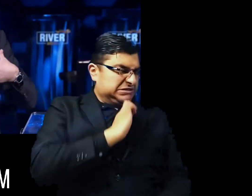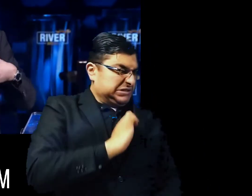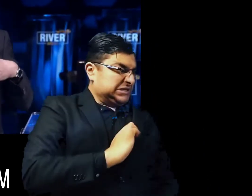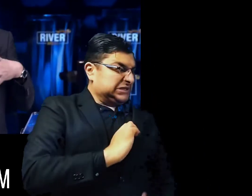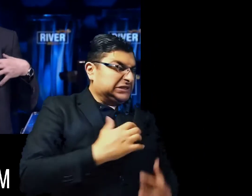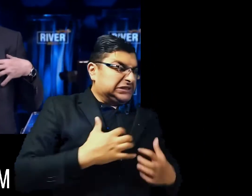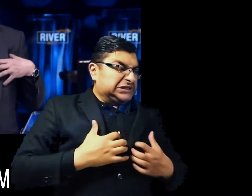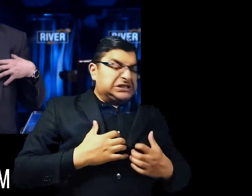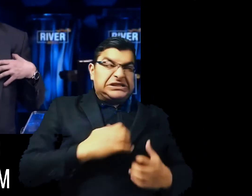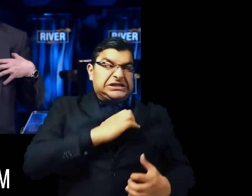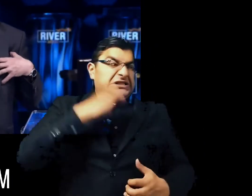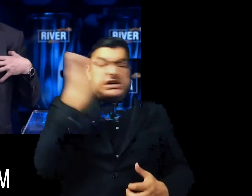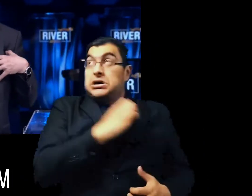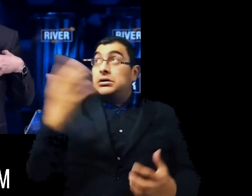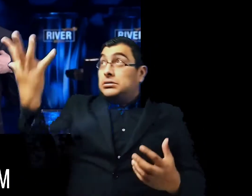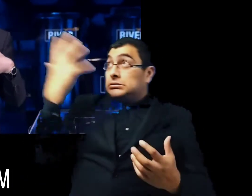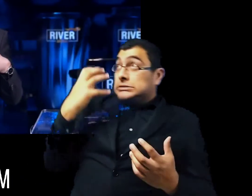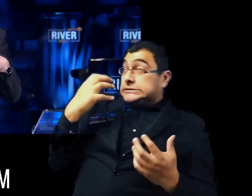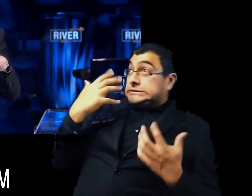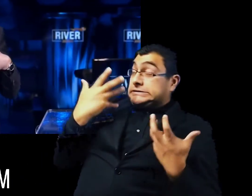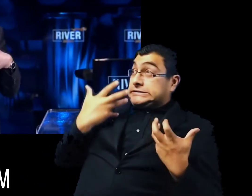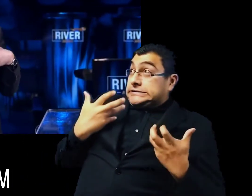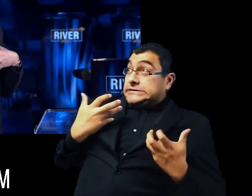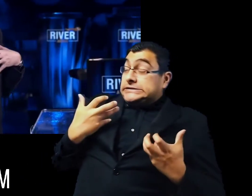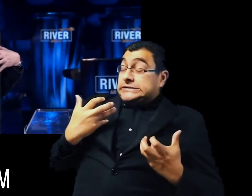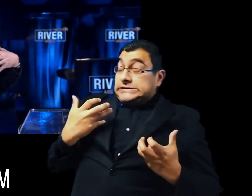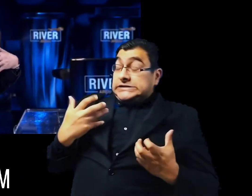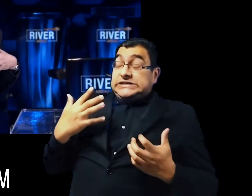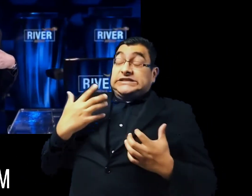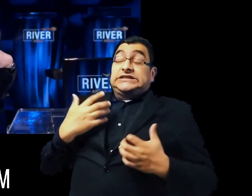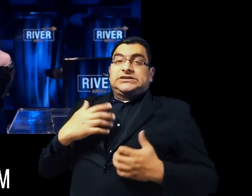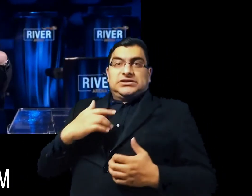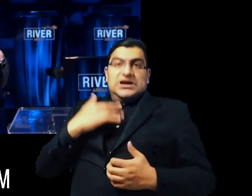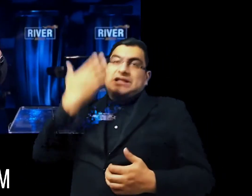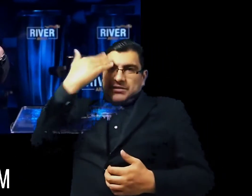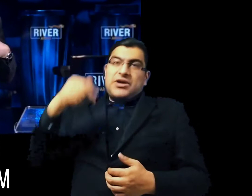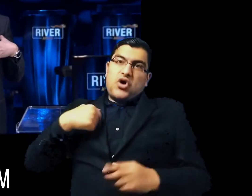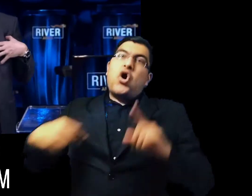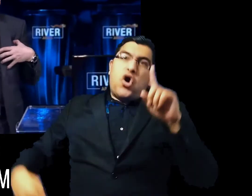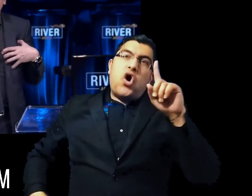algo terrible había en mí. Y yo decidí